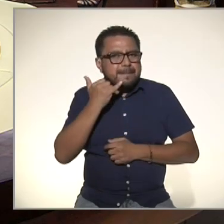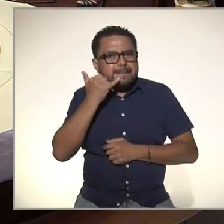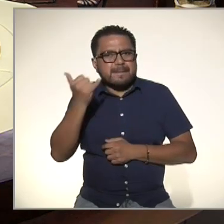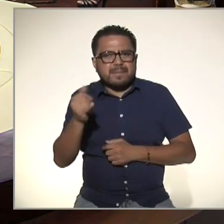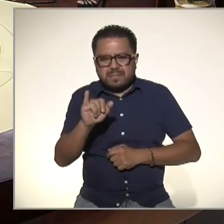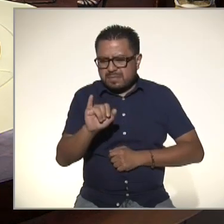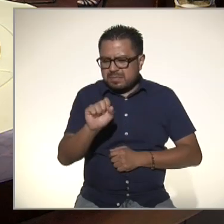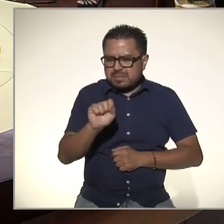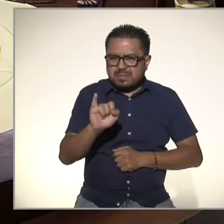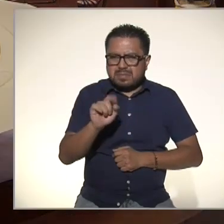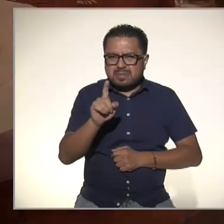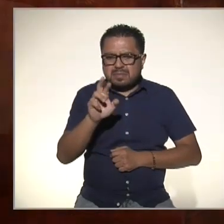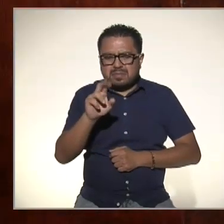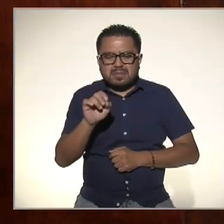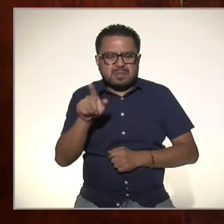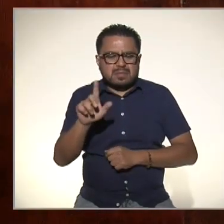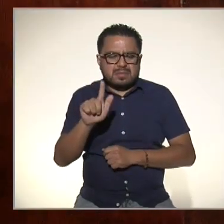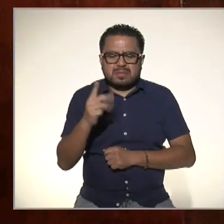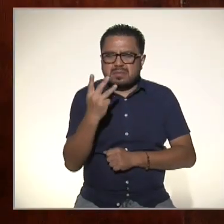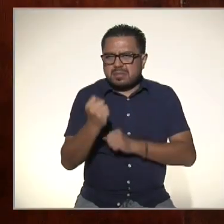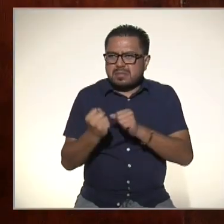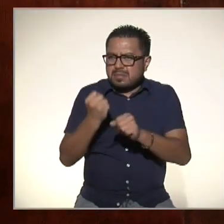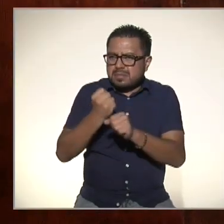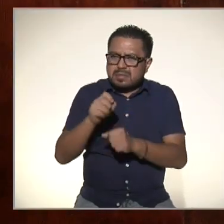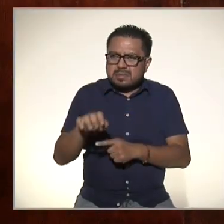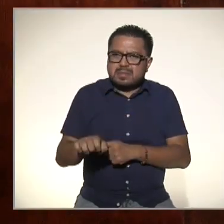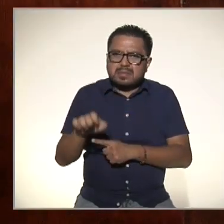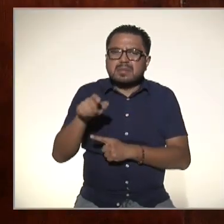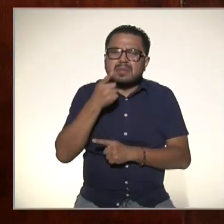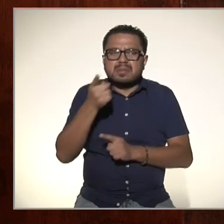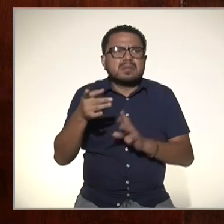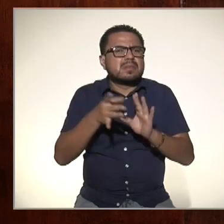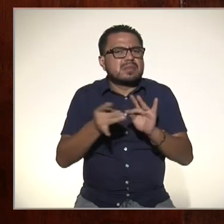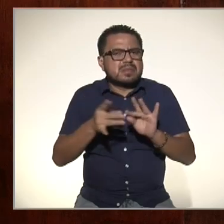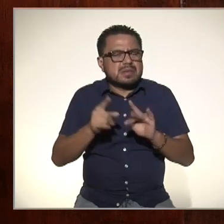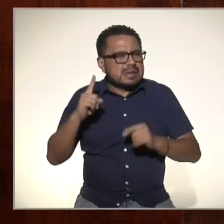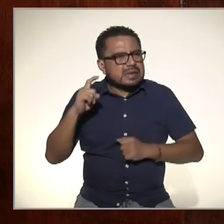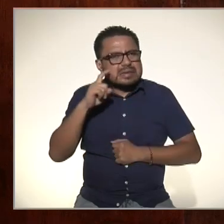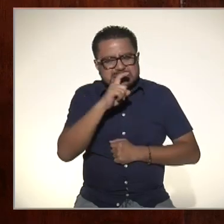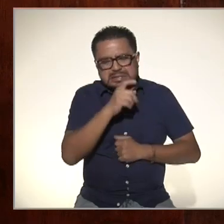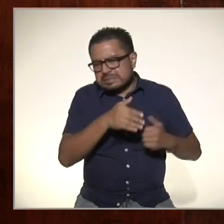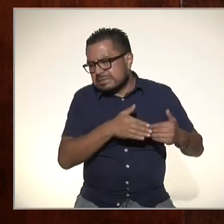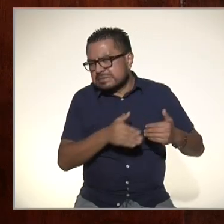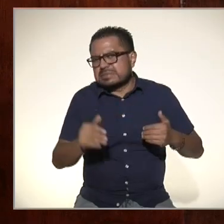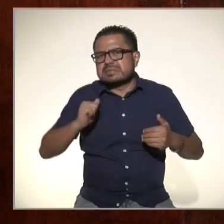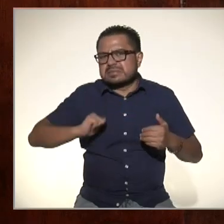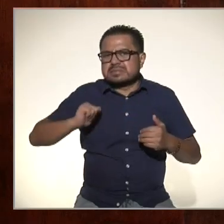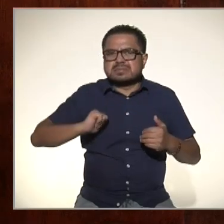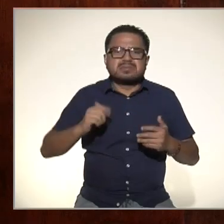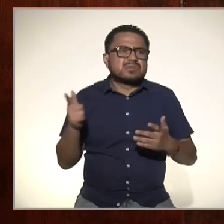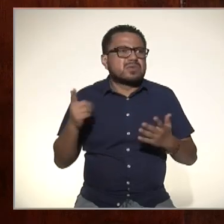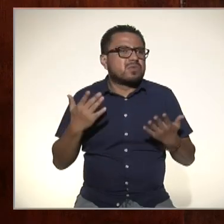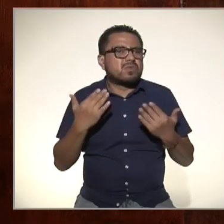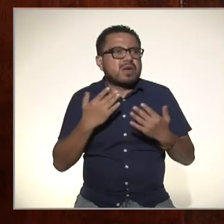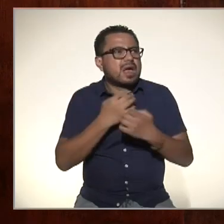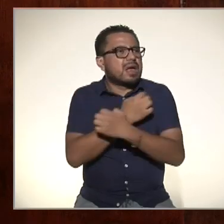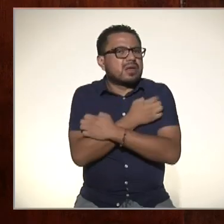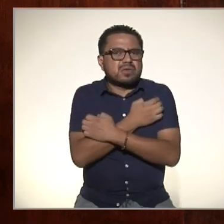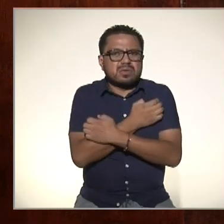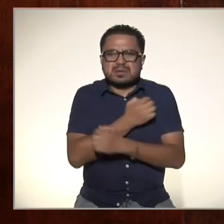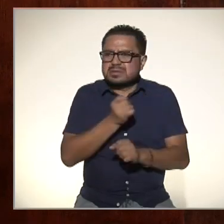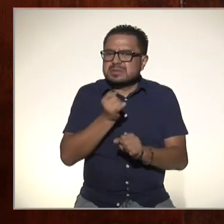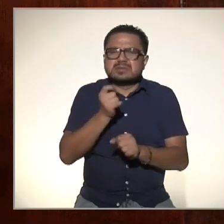Isidro Morales, tiene 73 años, dice que vivió una época difícil, ya que en ese entonces no había educación